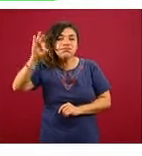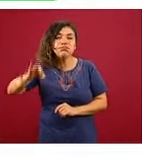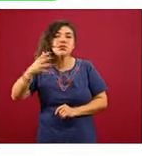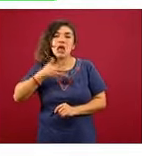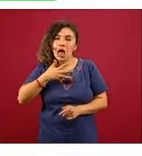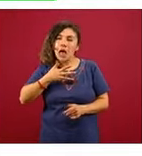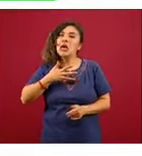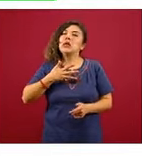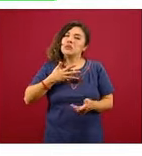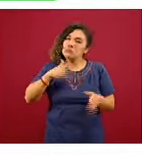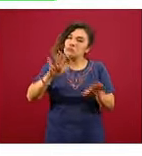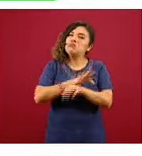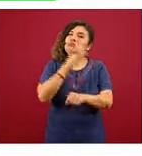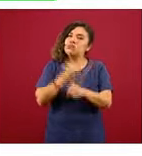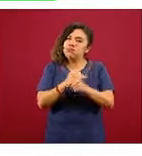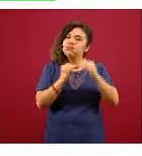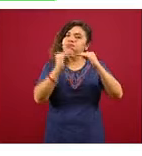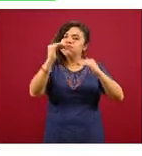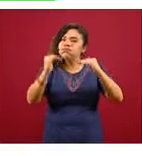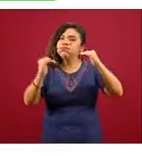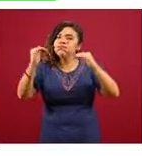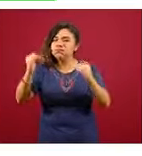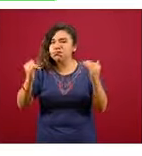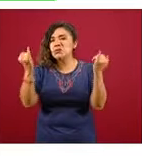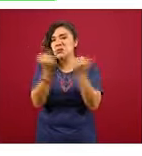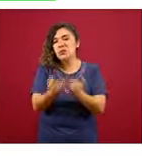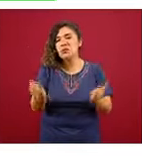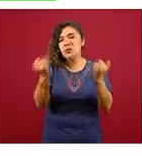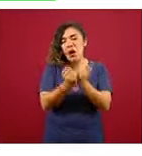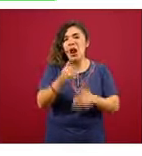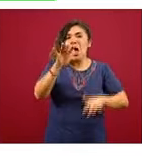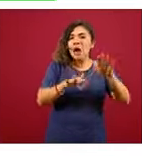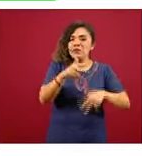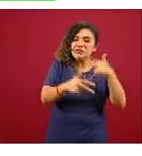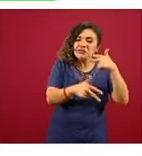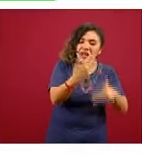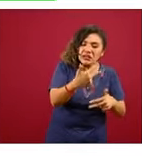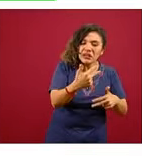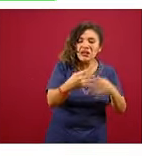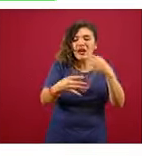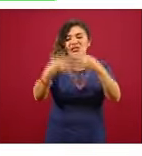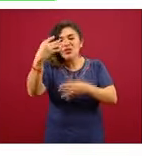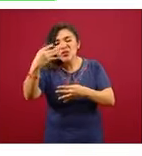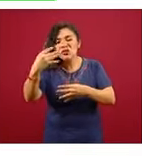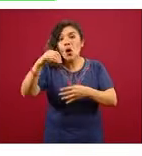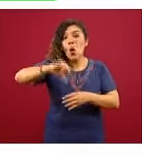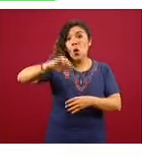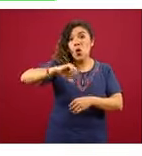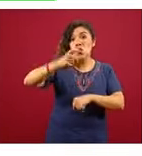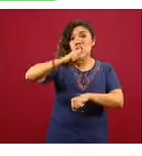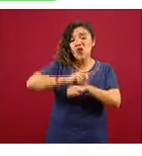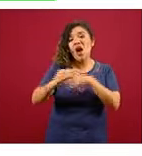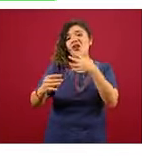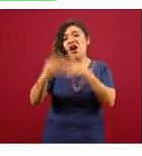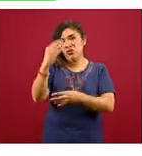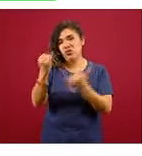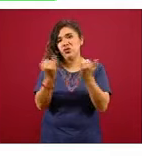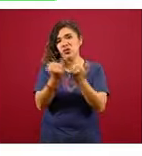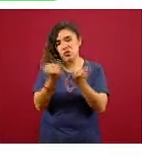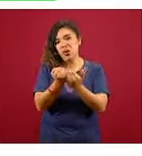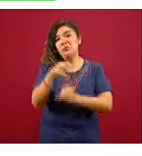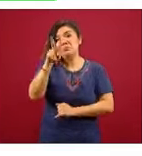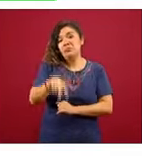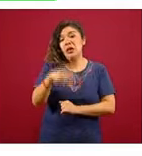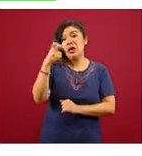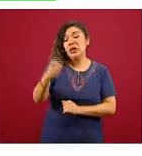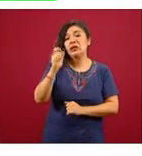ha estado más o menos estable durante la semana. Algunos días bajó a 13, estuvo en 14, hoy está en 14 y es realmente